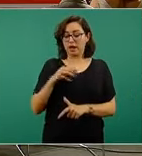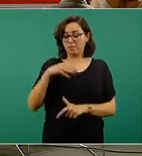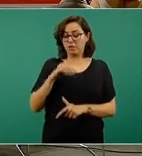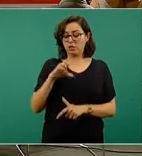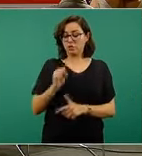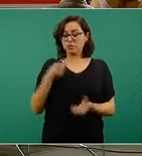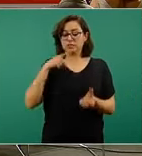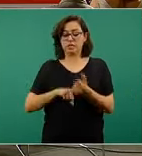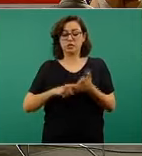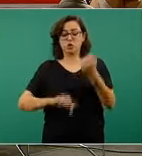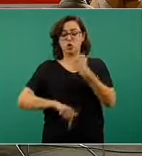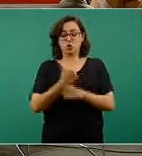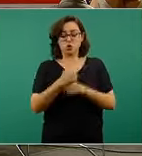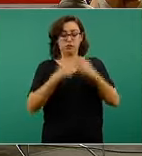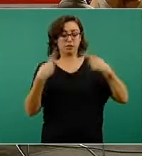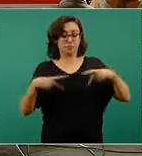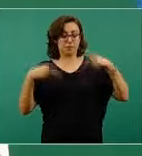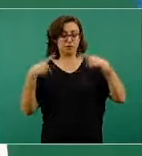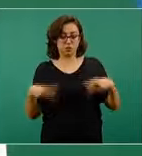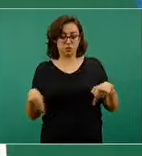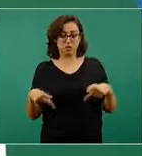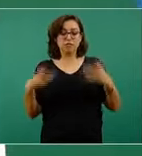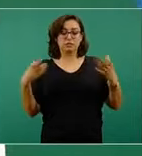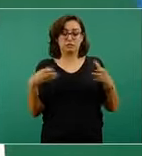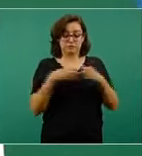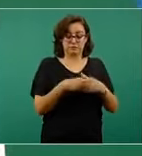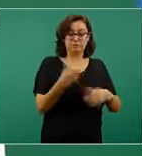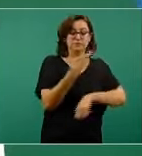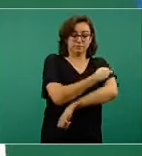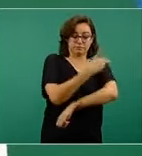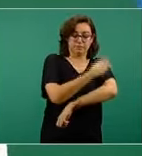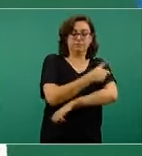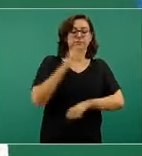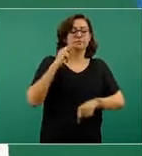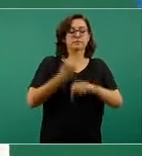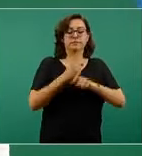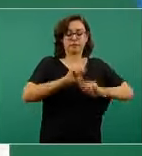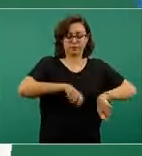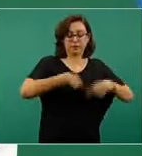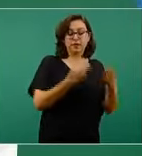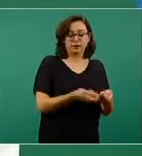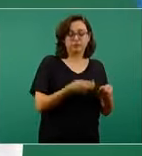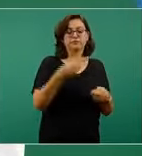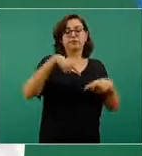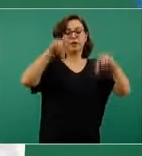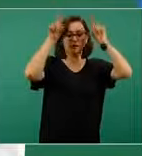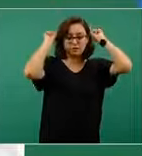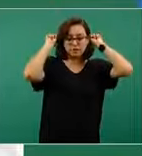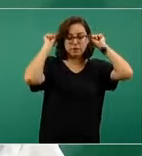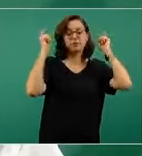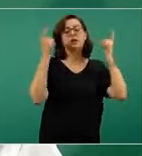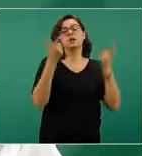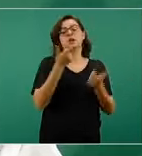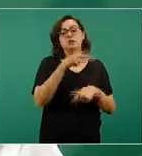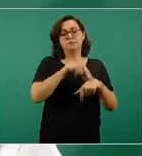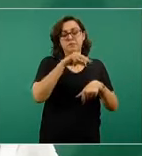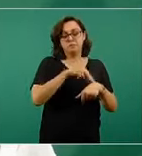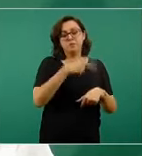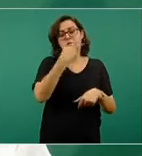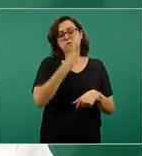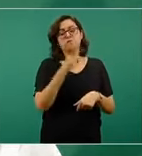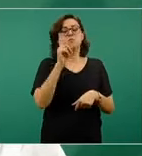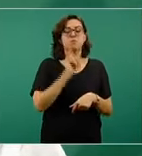personas, tanto las personas que directamente vacunan, que son las enfermeras y los médicas y